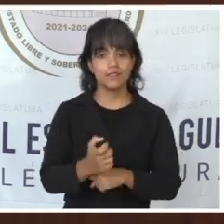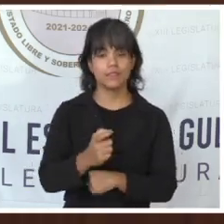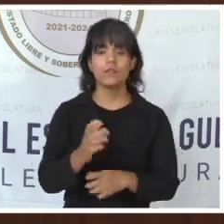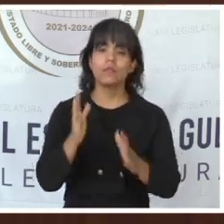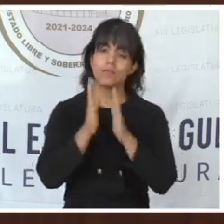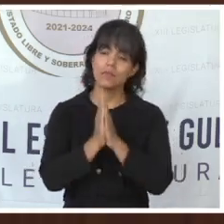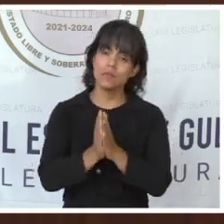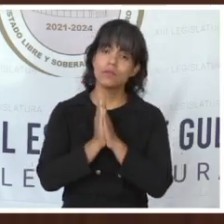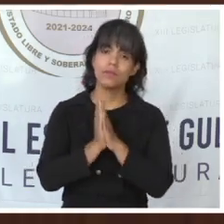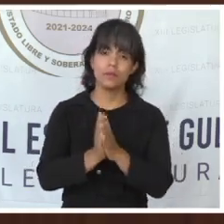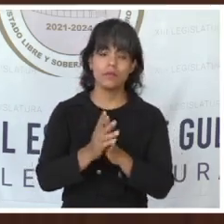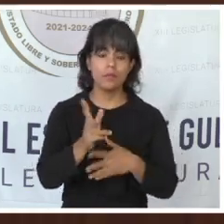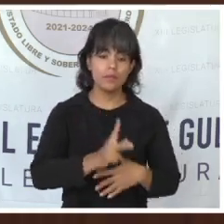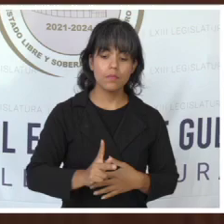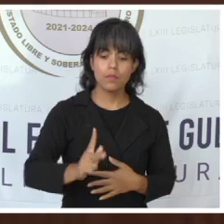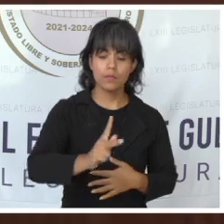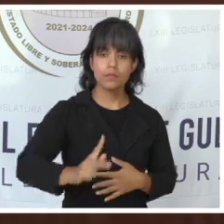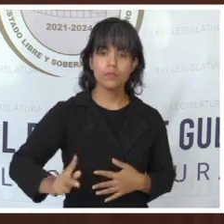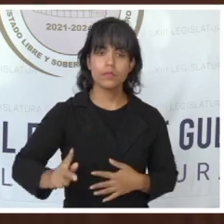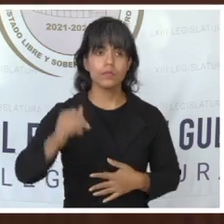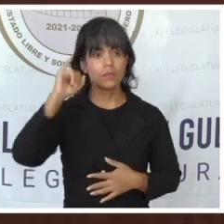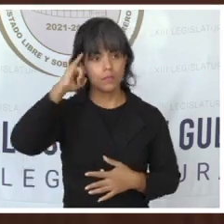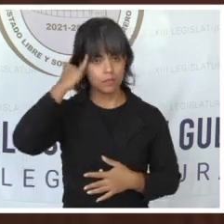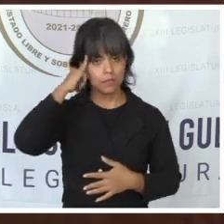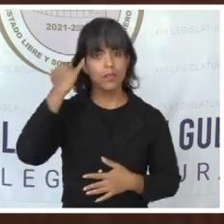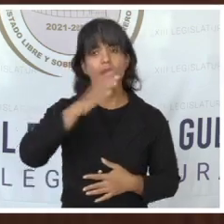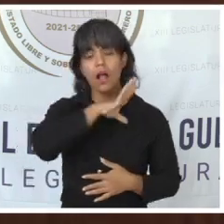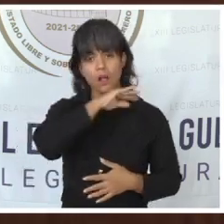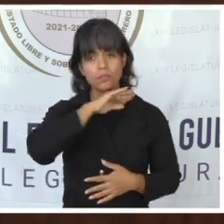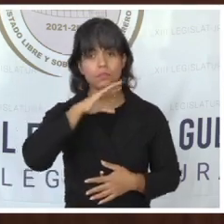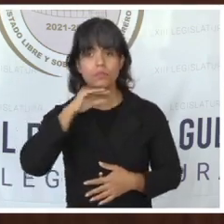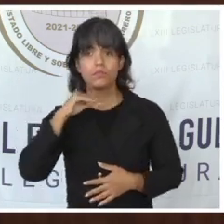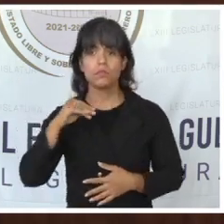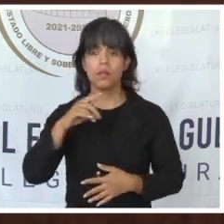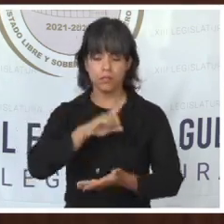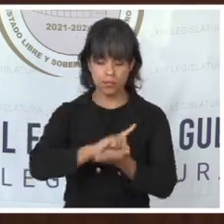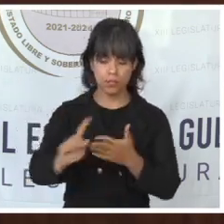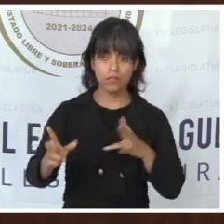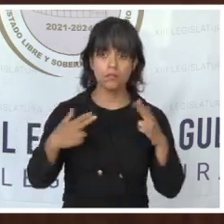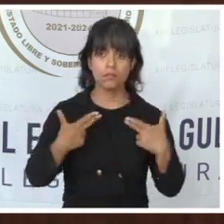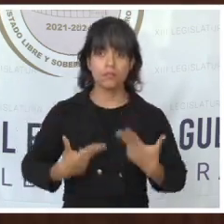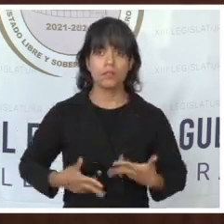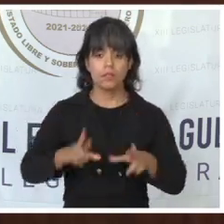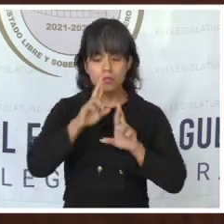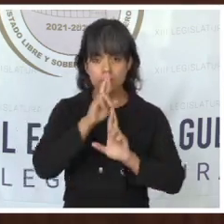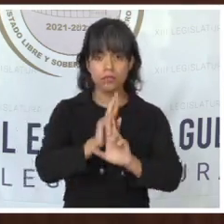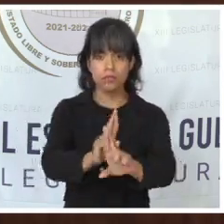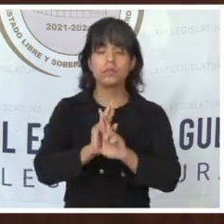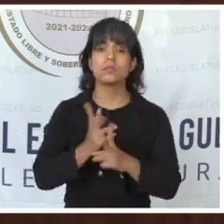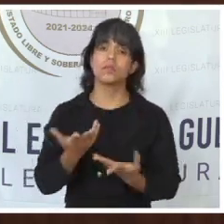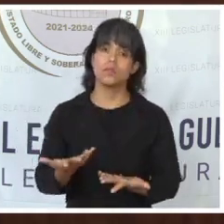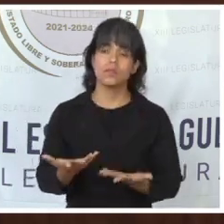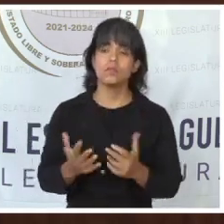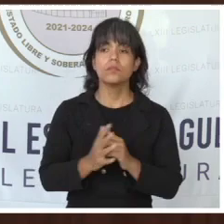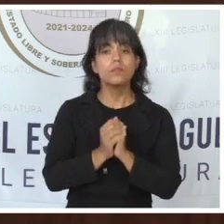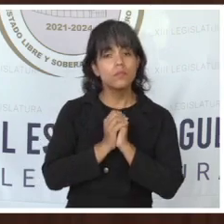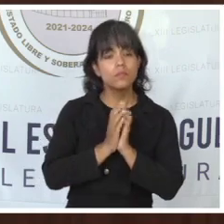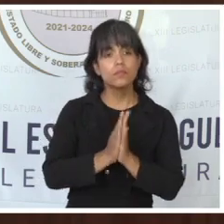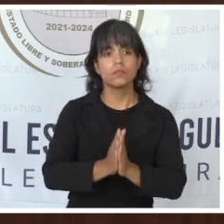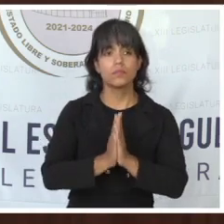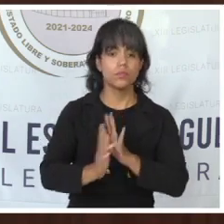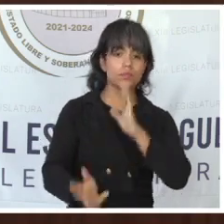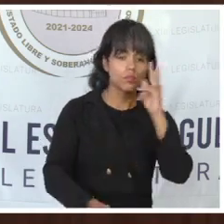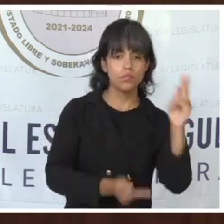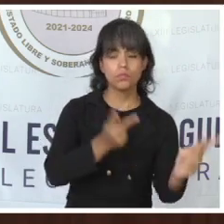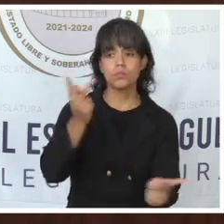los pueblos afros, de los pueblos indígenas, y tengamos la sensibilidad de preguntarles